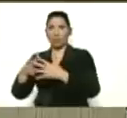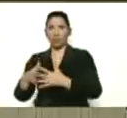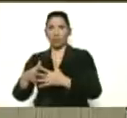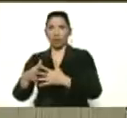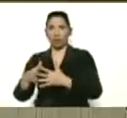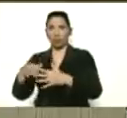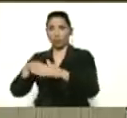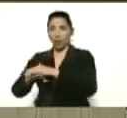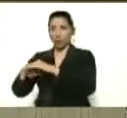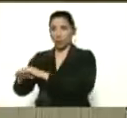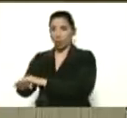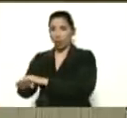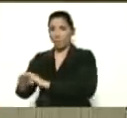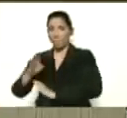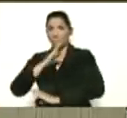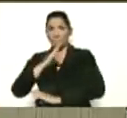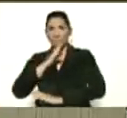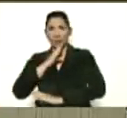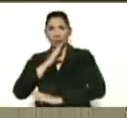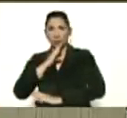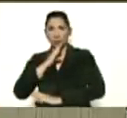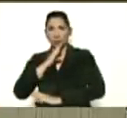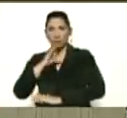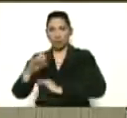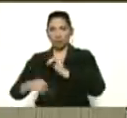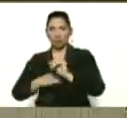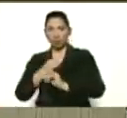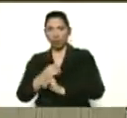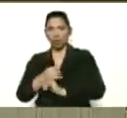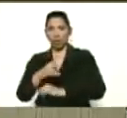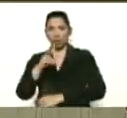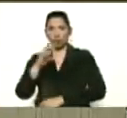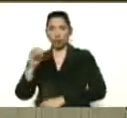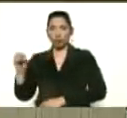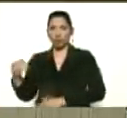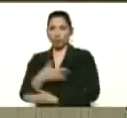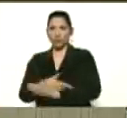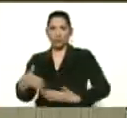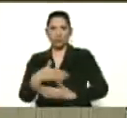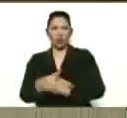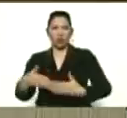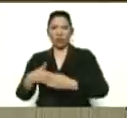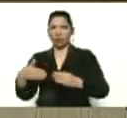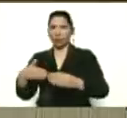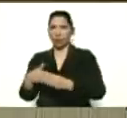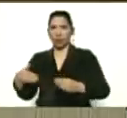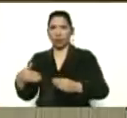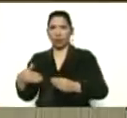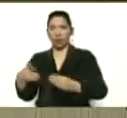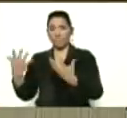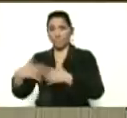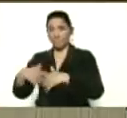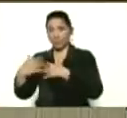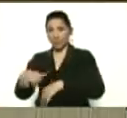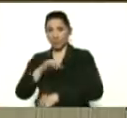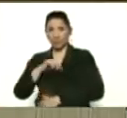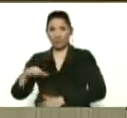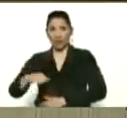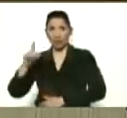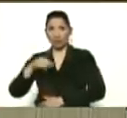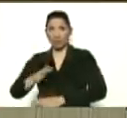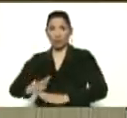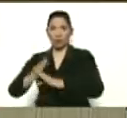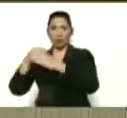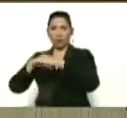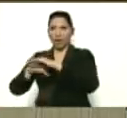de la Reserva Federal? ¿De los cientos de millones de dólares en monómeros? ¿De los miles de millones de dólares que están represados en Europa